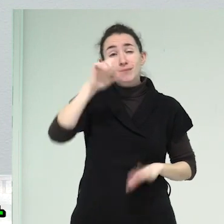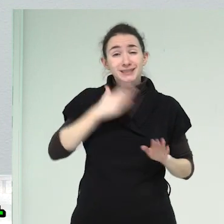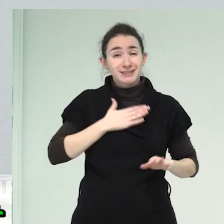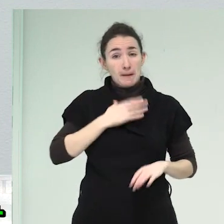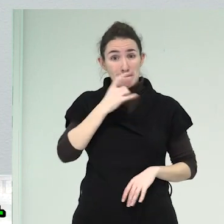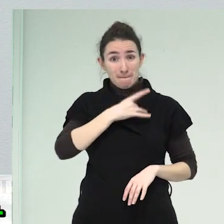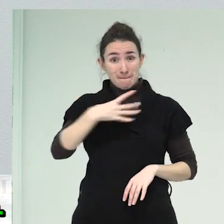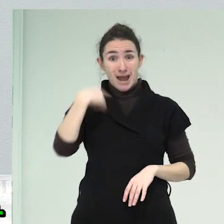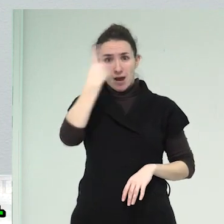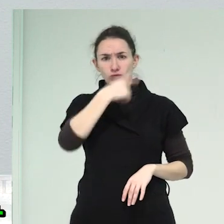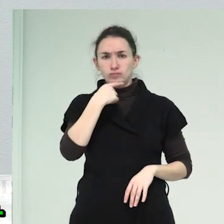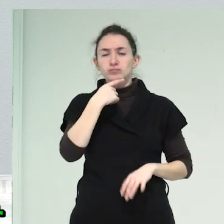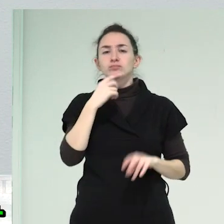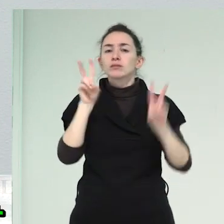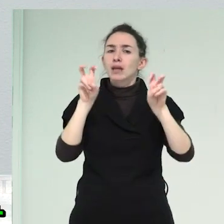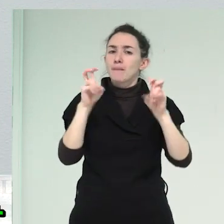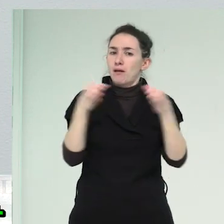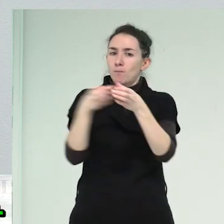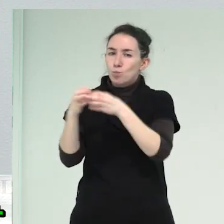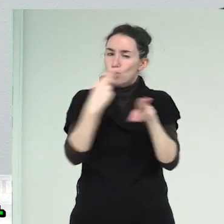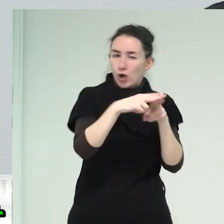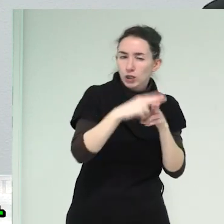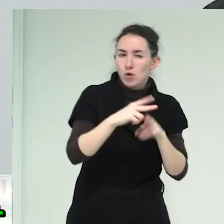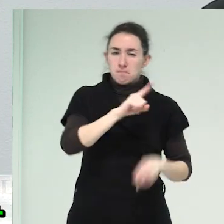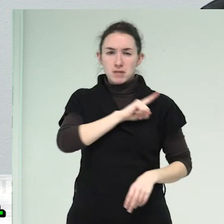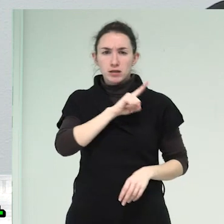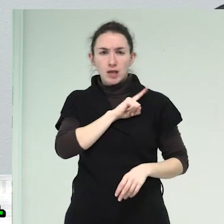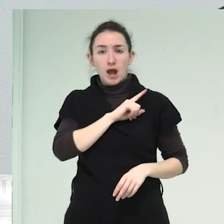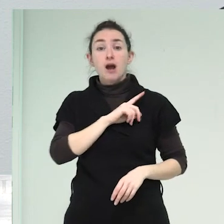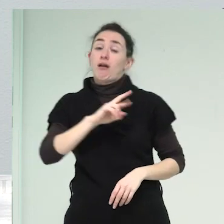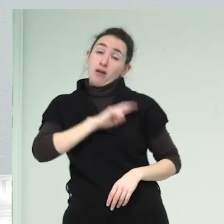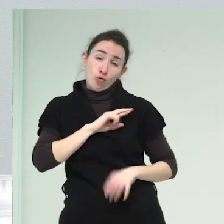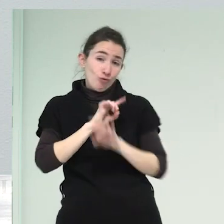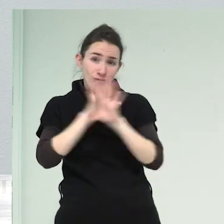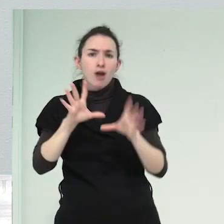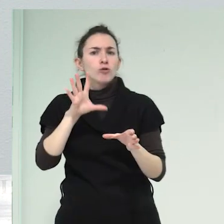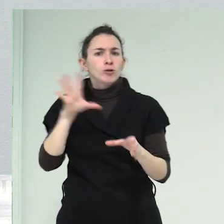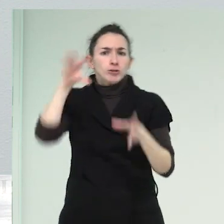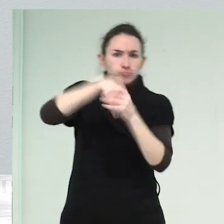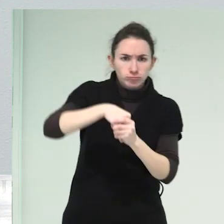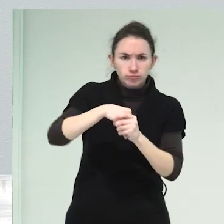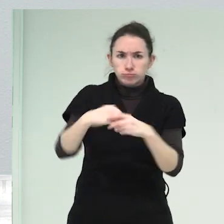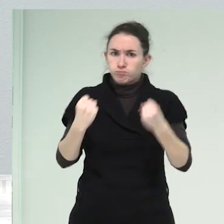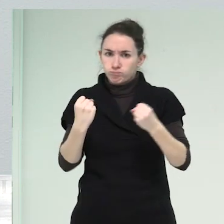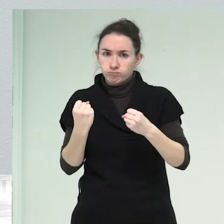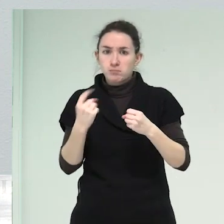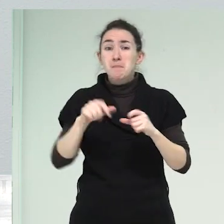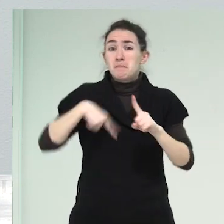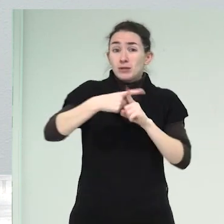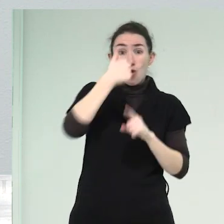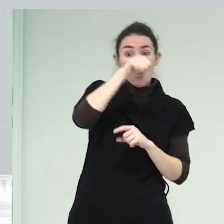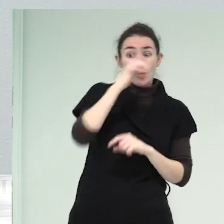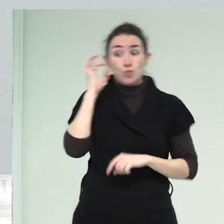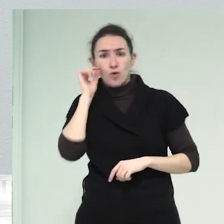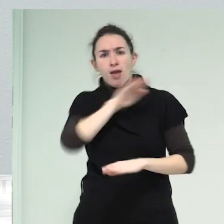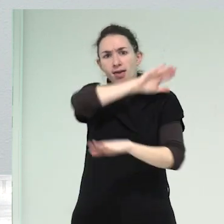tomaron el control de las organizaciones políticas, militares y, por supuesto, religiosas. La jerarquía de los hombres sobre las mujeres.